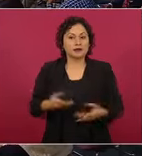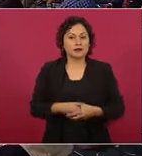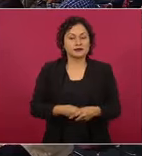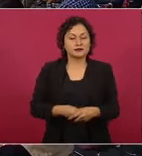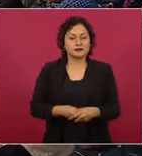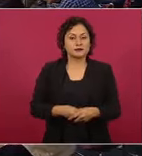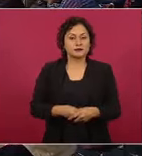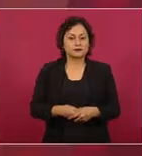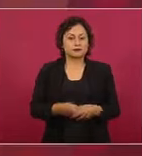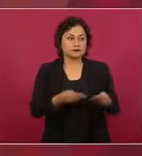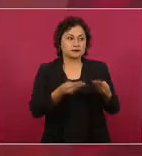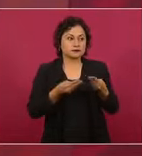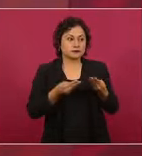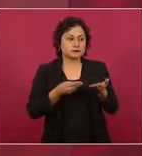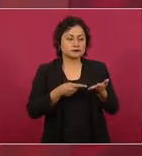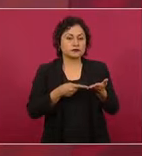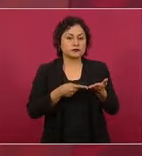Aceptan